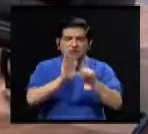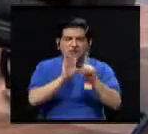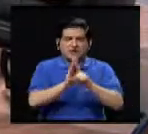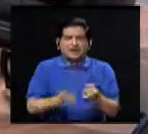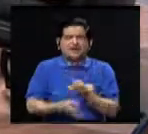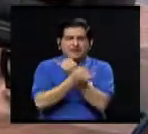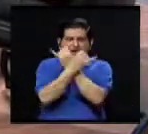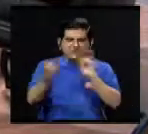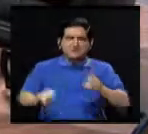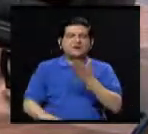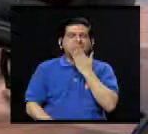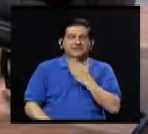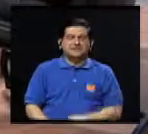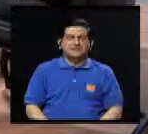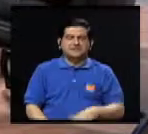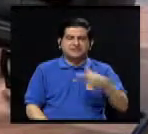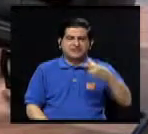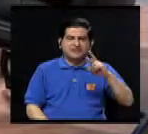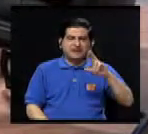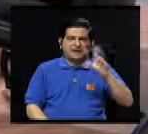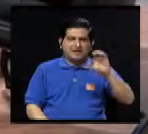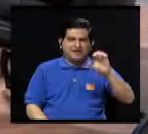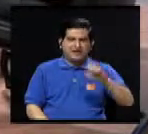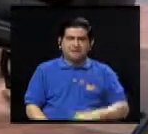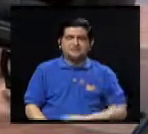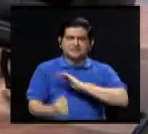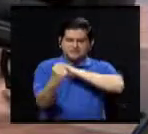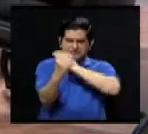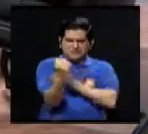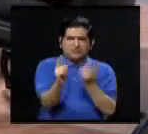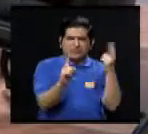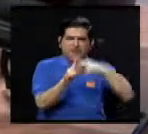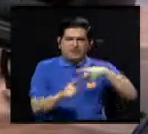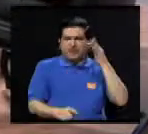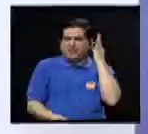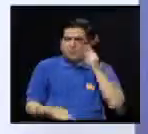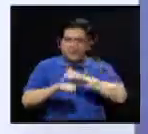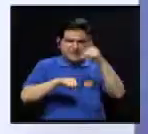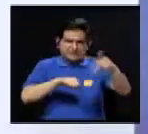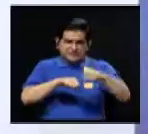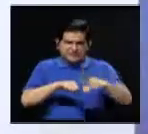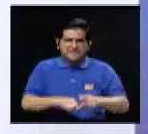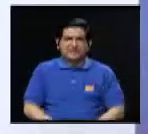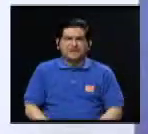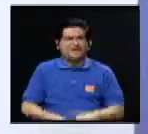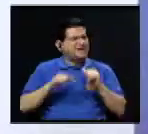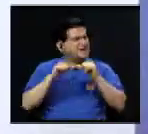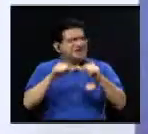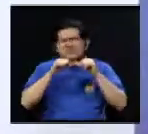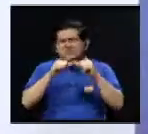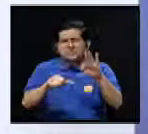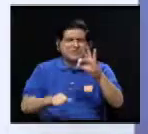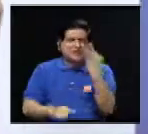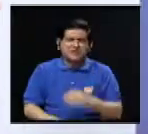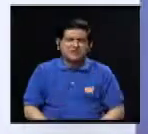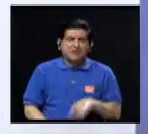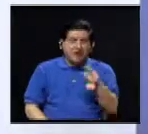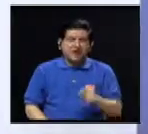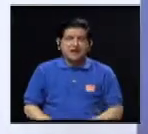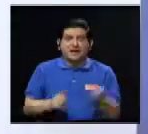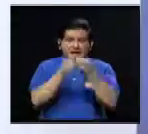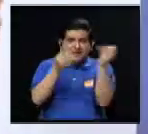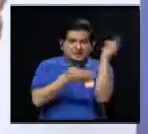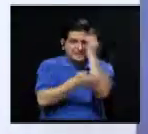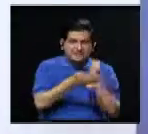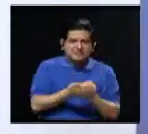autonomía indígena, con Grace el empoderamiento de las mujeres de la zona de Pérez Zeledón, y así sucesivamente ese mapa de la